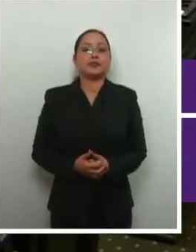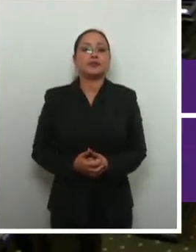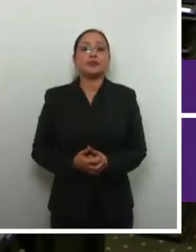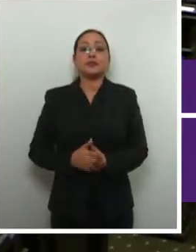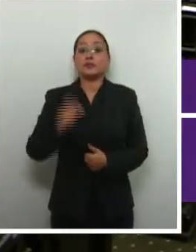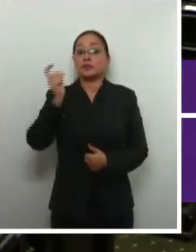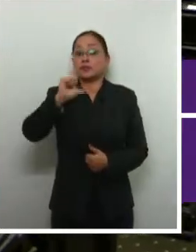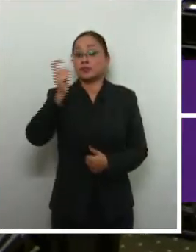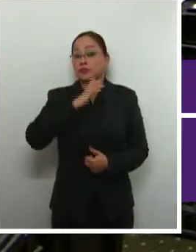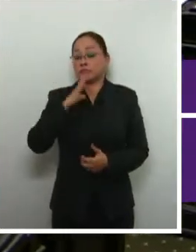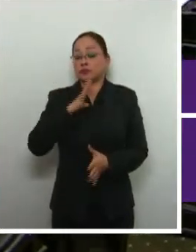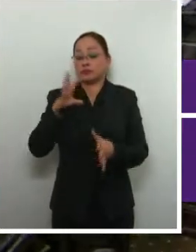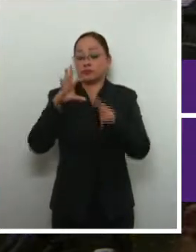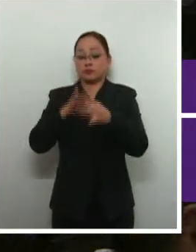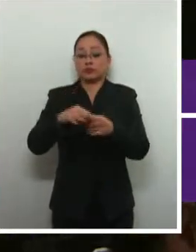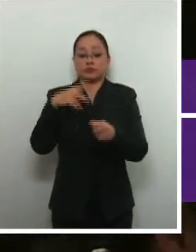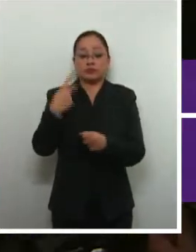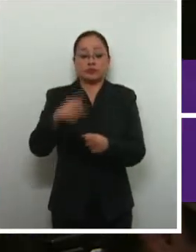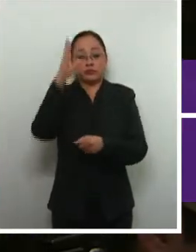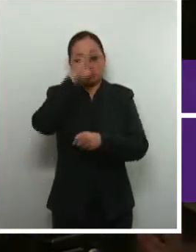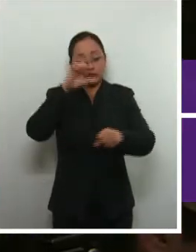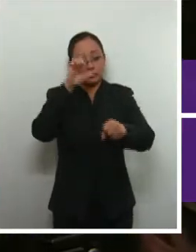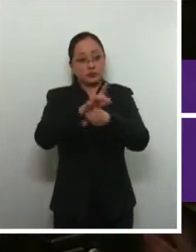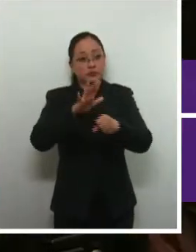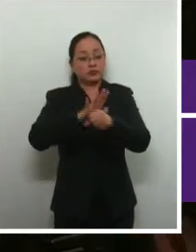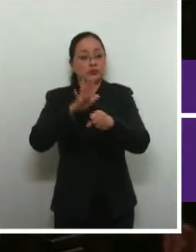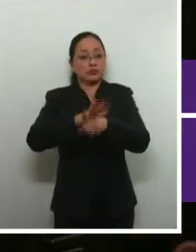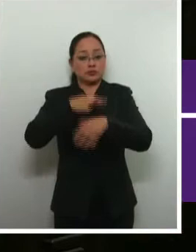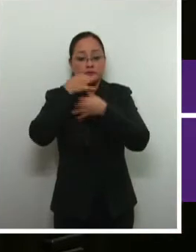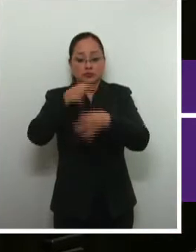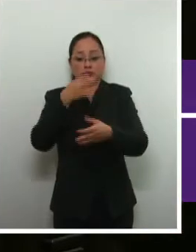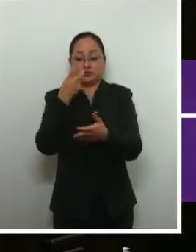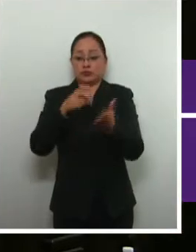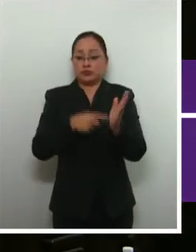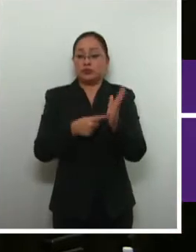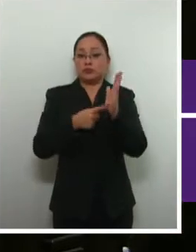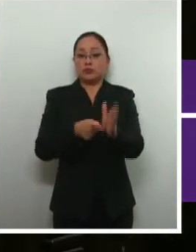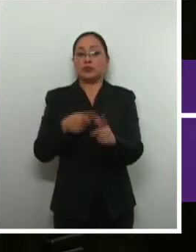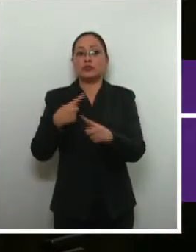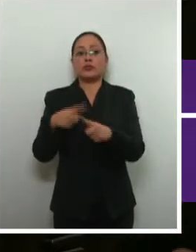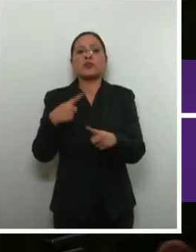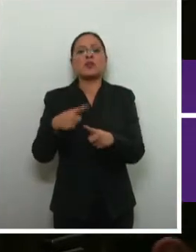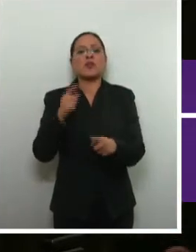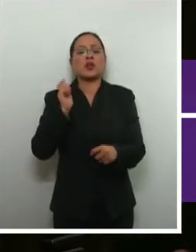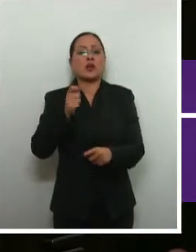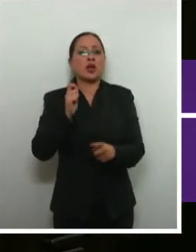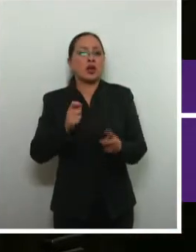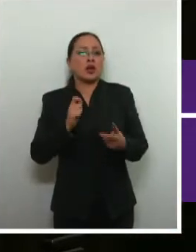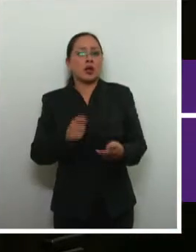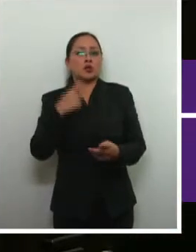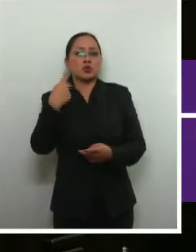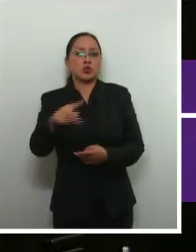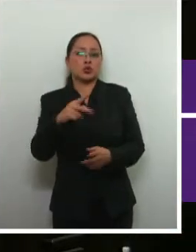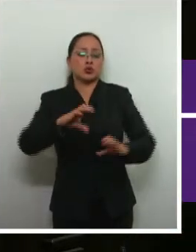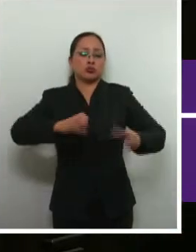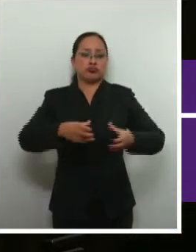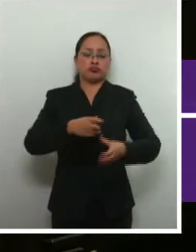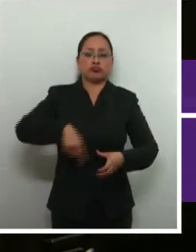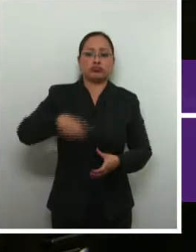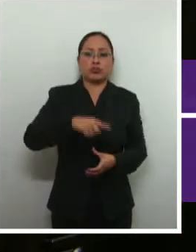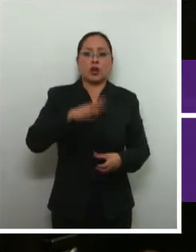Cuando se trate de bienes culturales, objeto de estas declaratorias, que sean de dominio público y uso común,